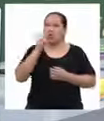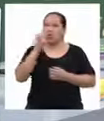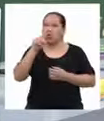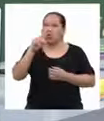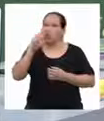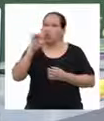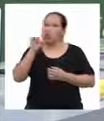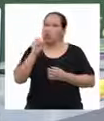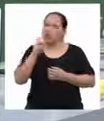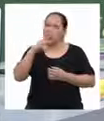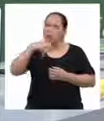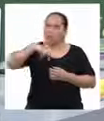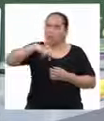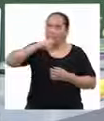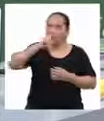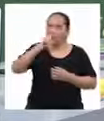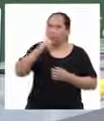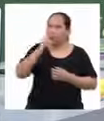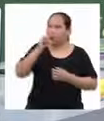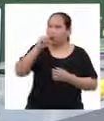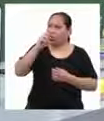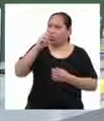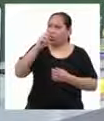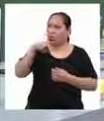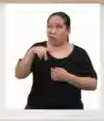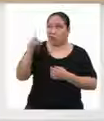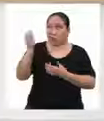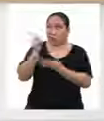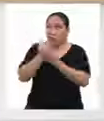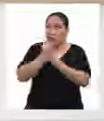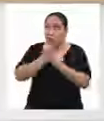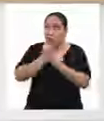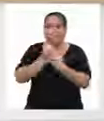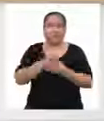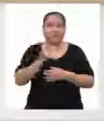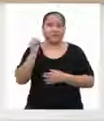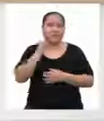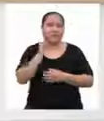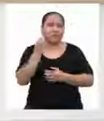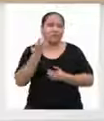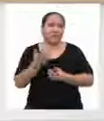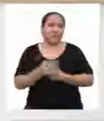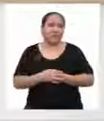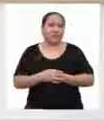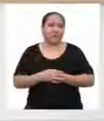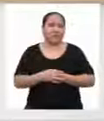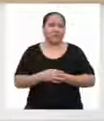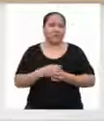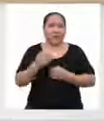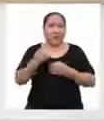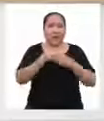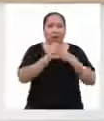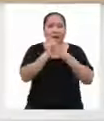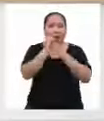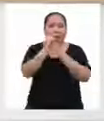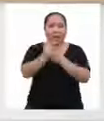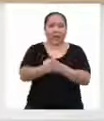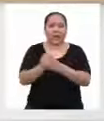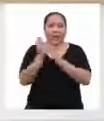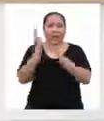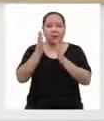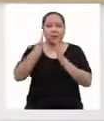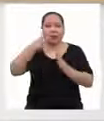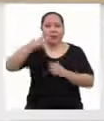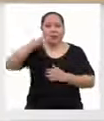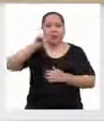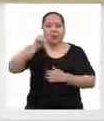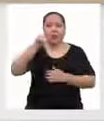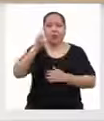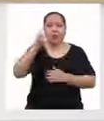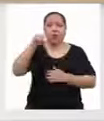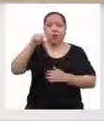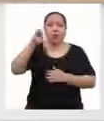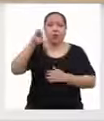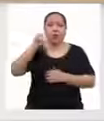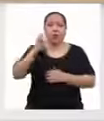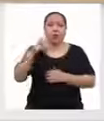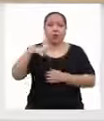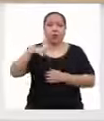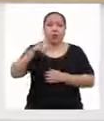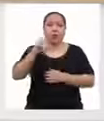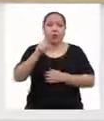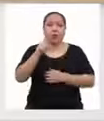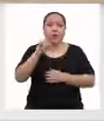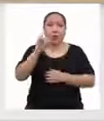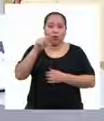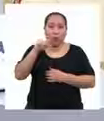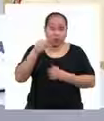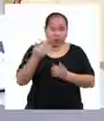polígono de frecuencias. ¿Me da una ayudita? Obvio. Te guiaré en la elaboración de tu histograma y polígono de frecuencias, que